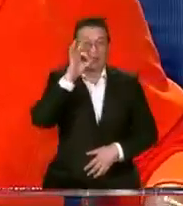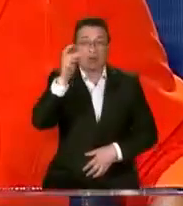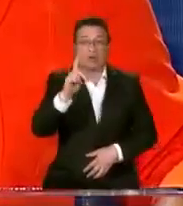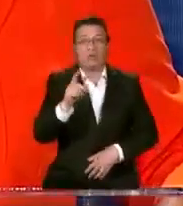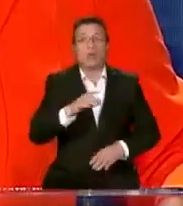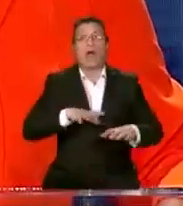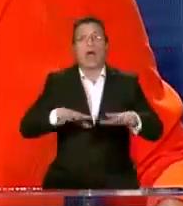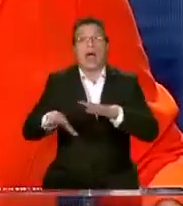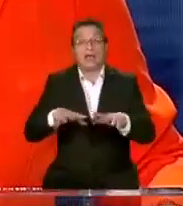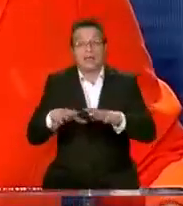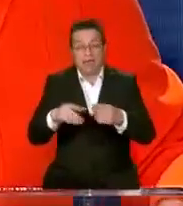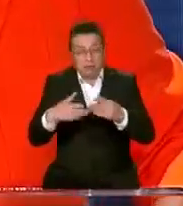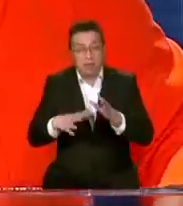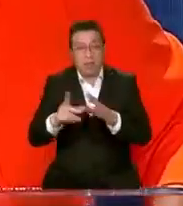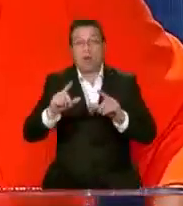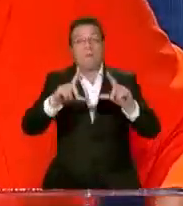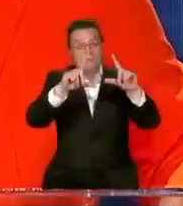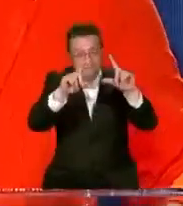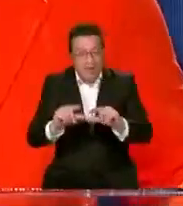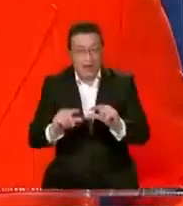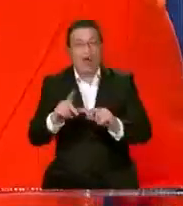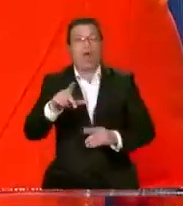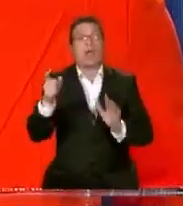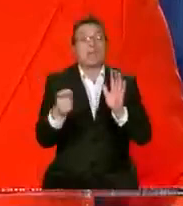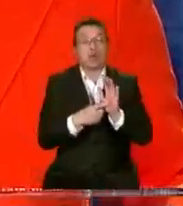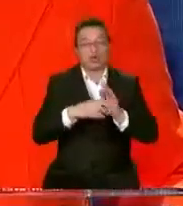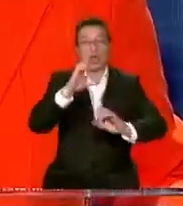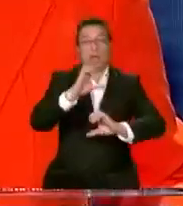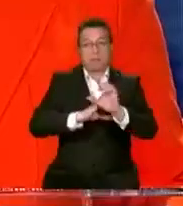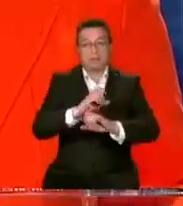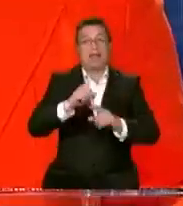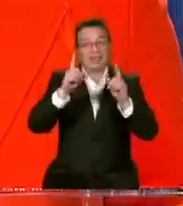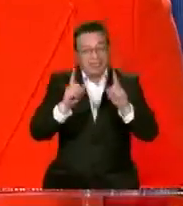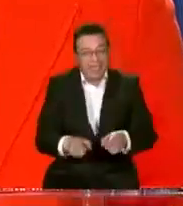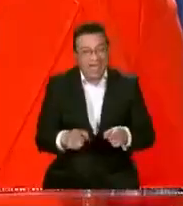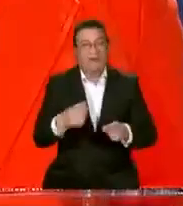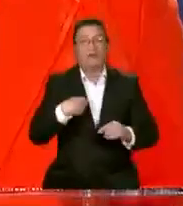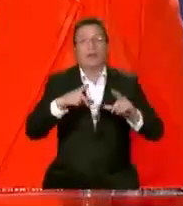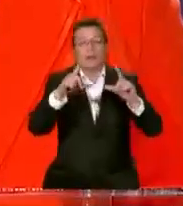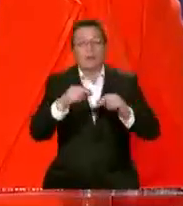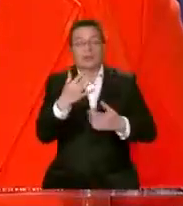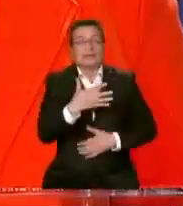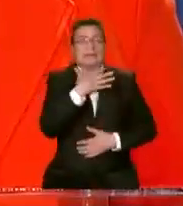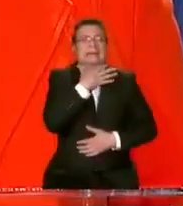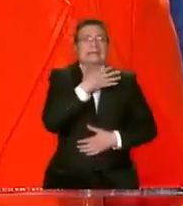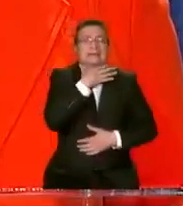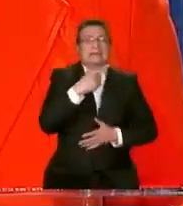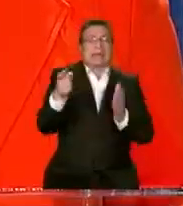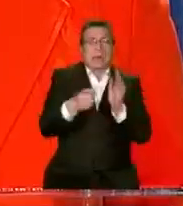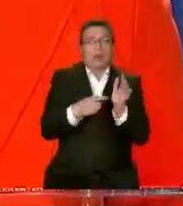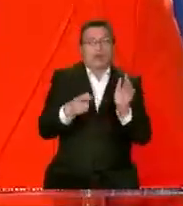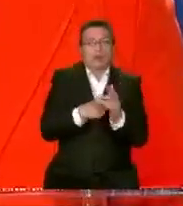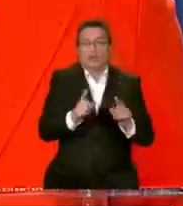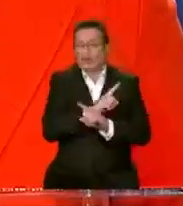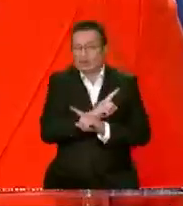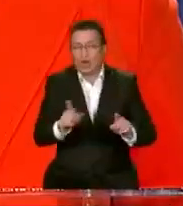actividades dañinas. Creo que hay que bajar los impuestos a las empresas. Creo que hay que dejar de ahogar a la gente con impuestos y devolverle el